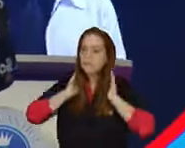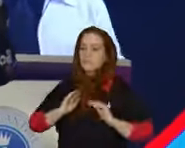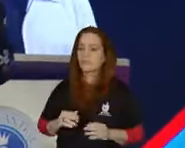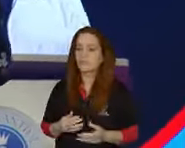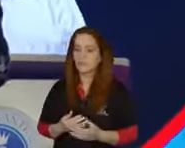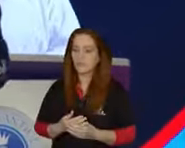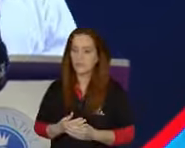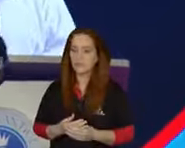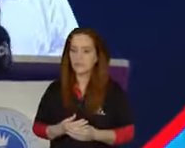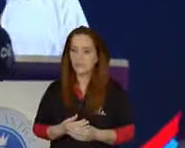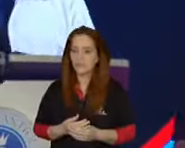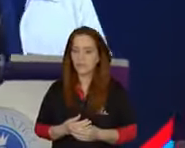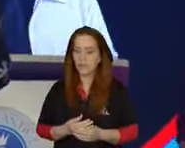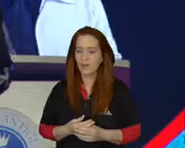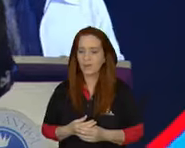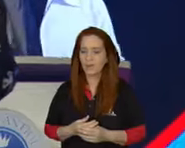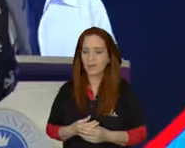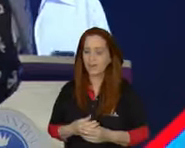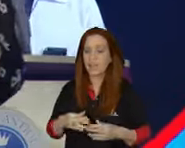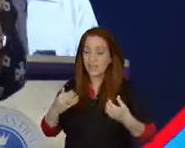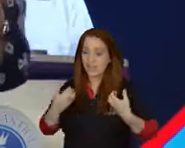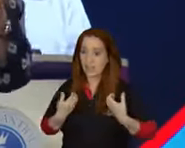Y tenemos los teléfonos